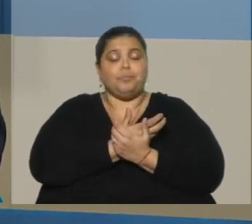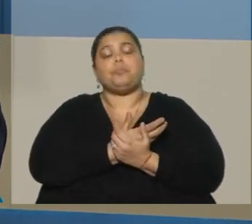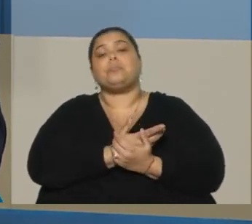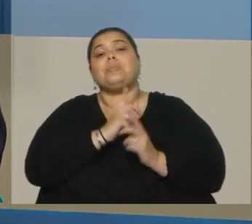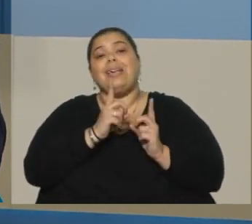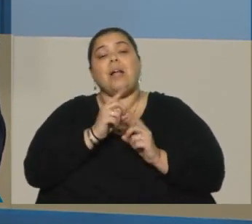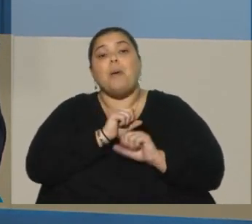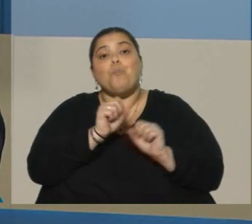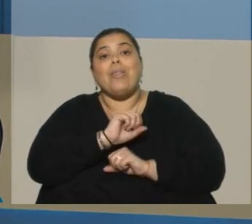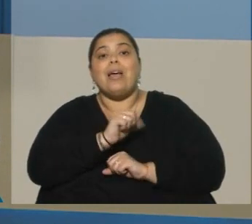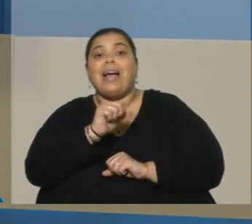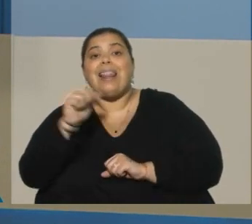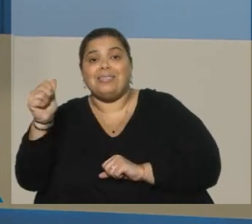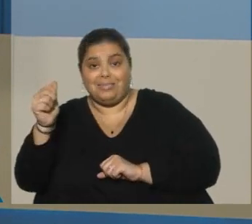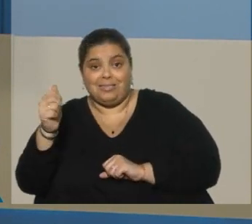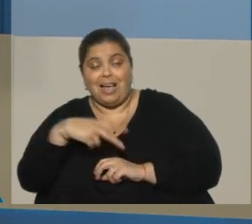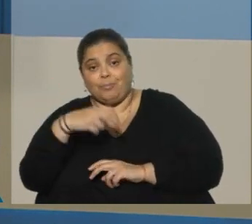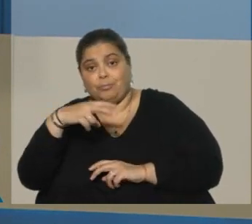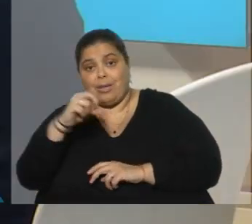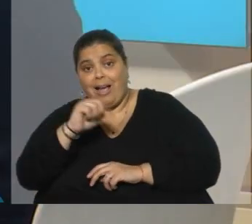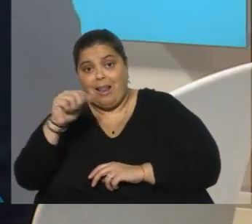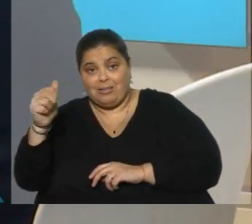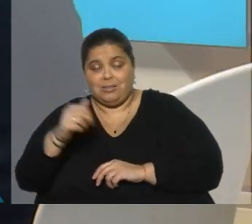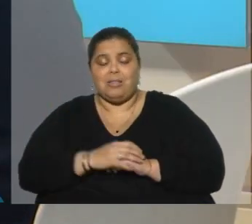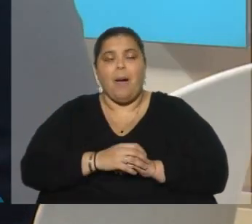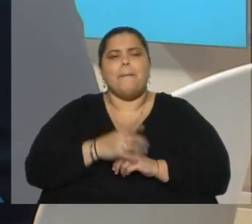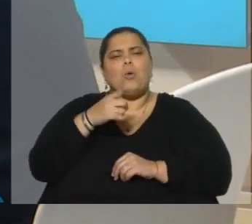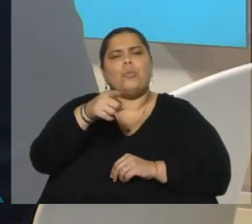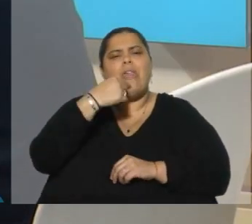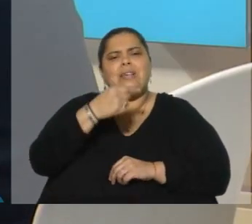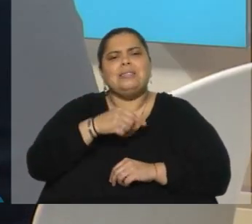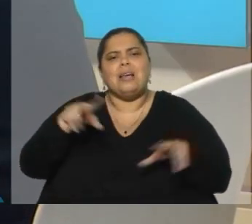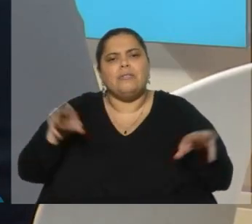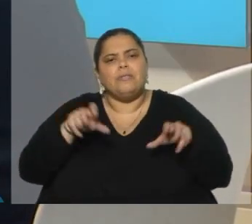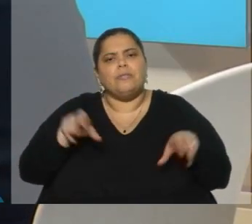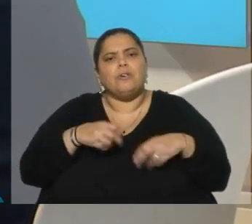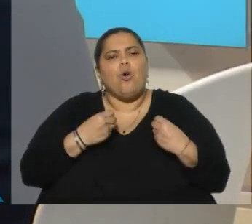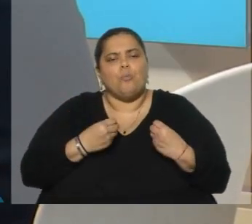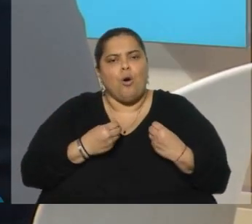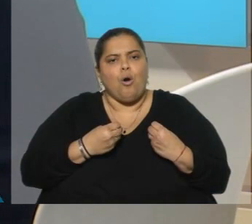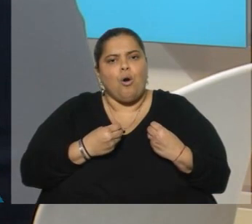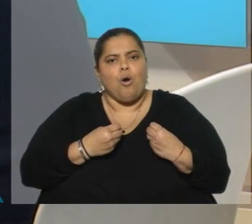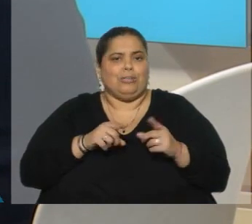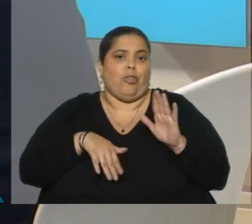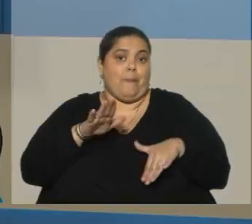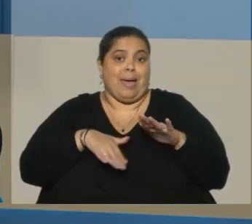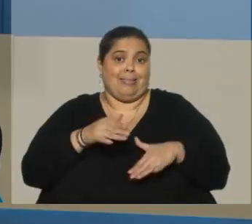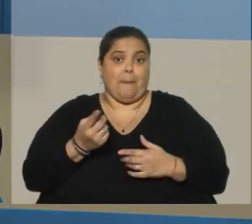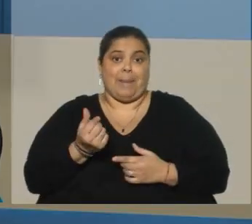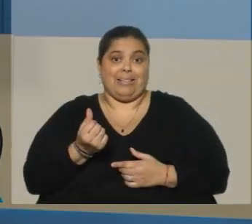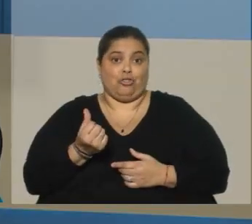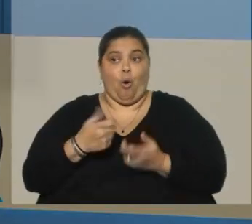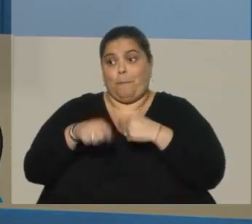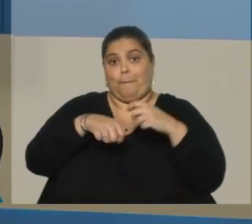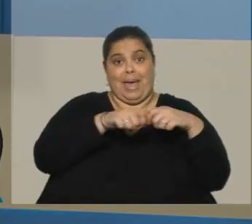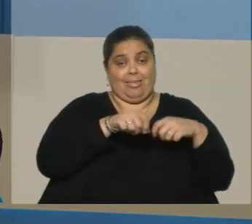lograr una rentabilidad objetivo al final del ejercicio. Bueno, pero cuando usted me habla de ingresos necesarios, eso va atado también de los precios, sí, al público. Sí, lo que sucede es